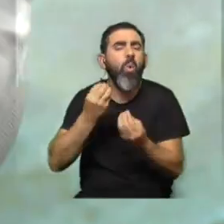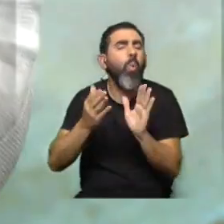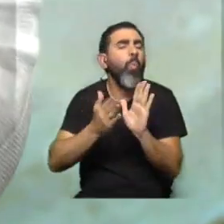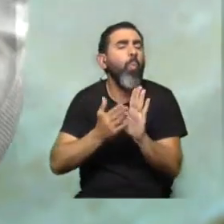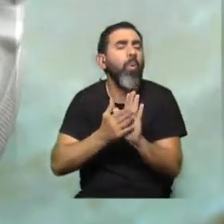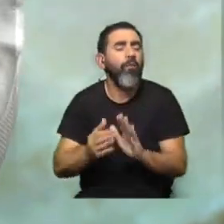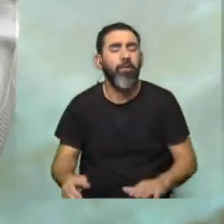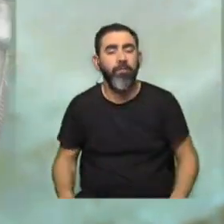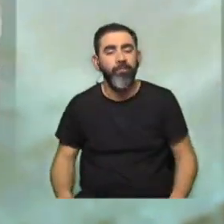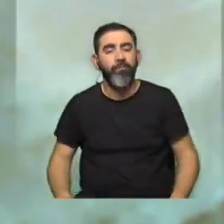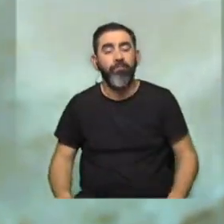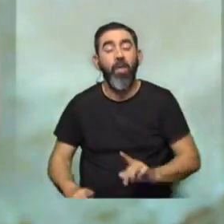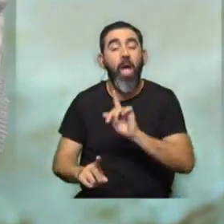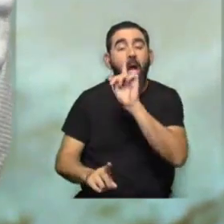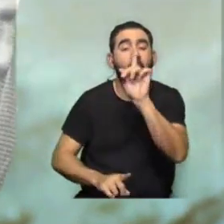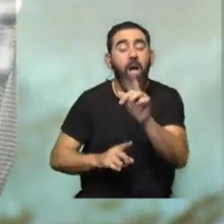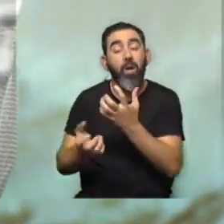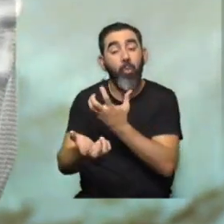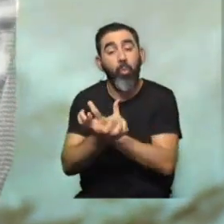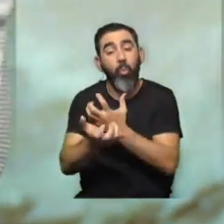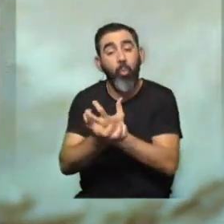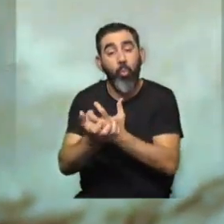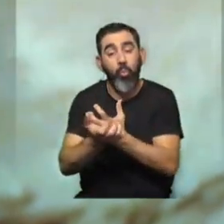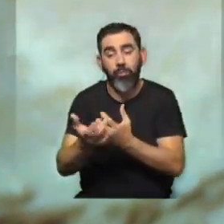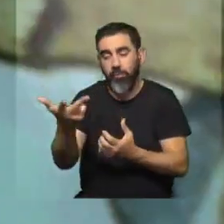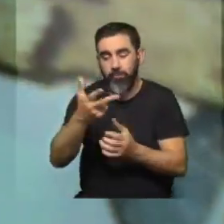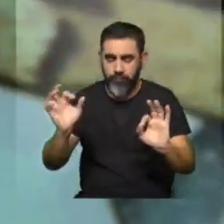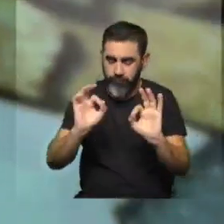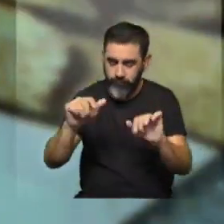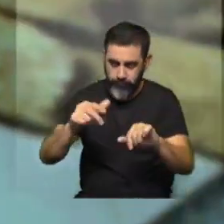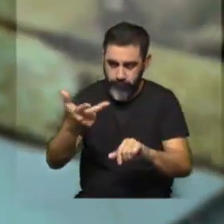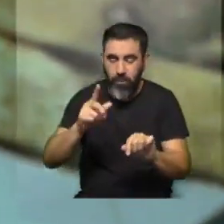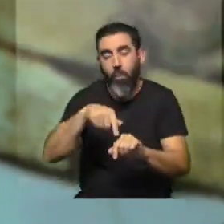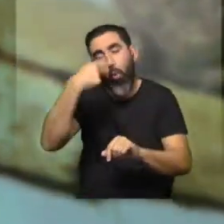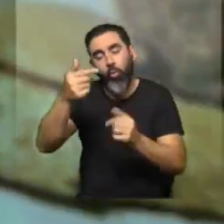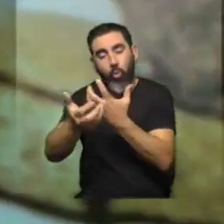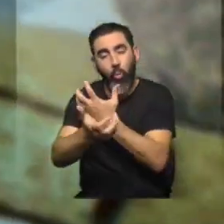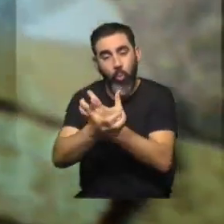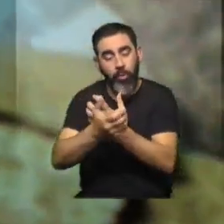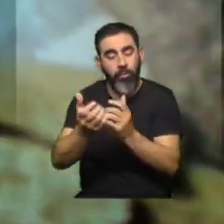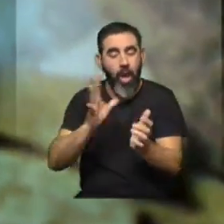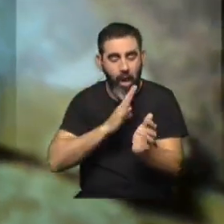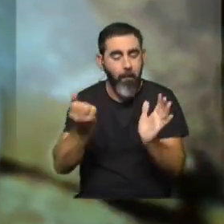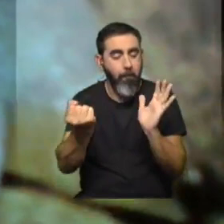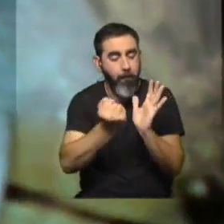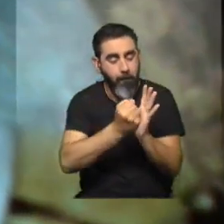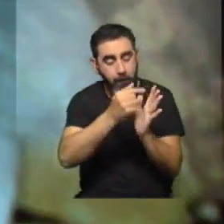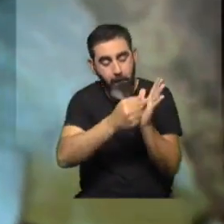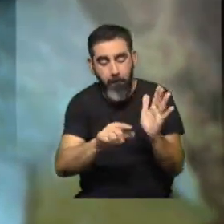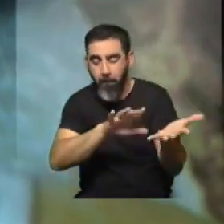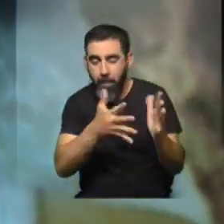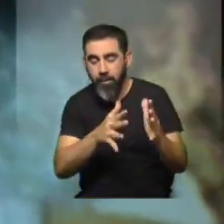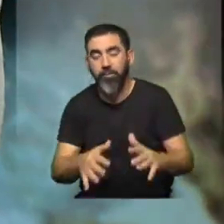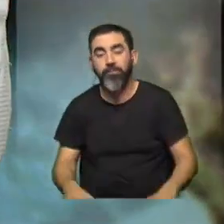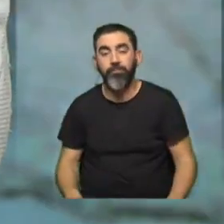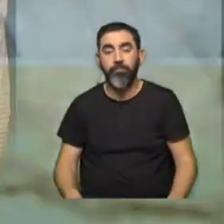no, algunos de los restos marcados, ninguno de estos tres en particular, pero otros restos que tienen marcas de la misma naturaleza que